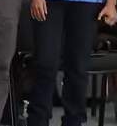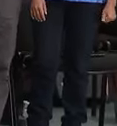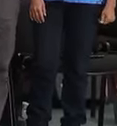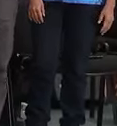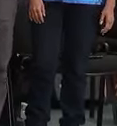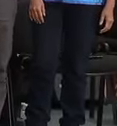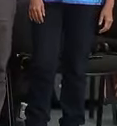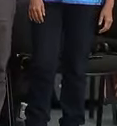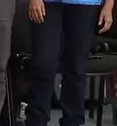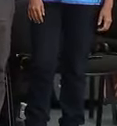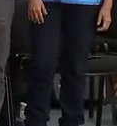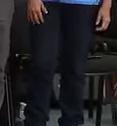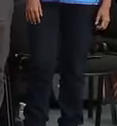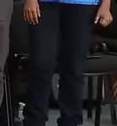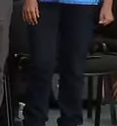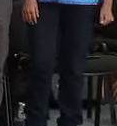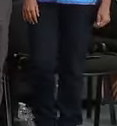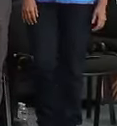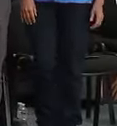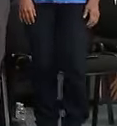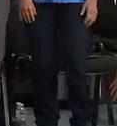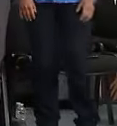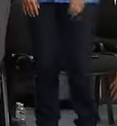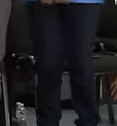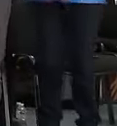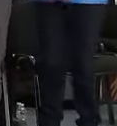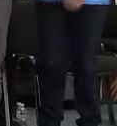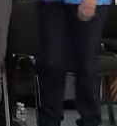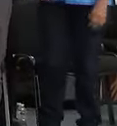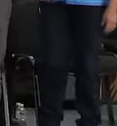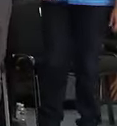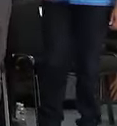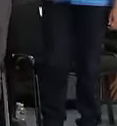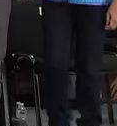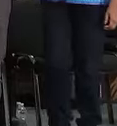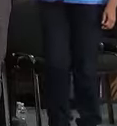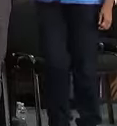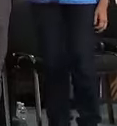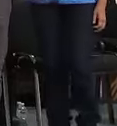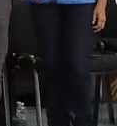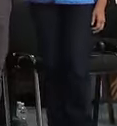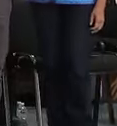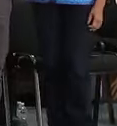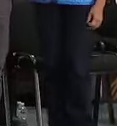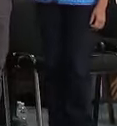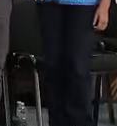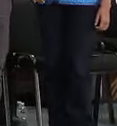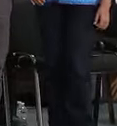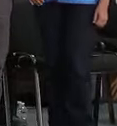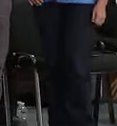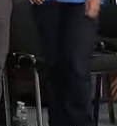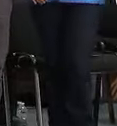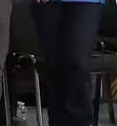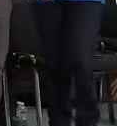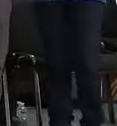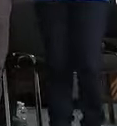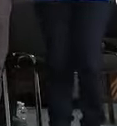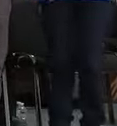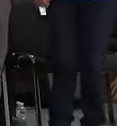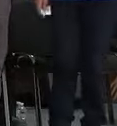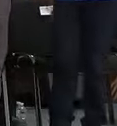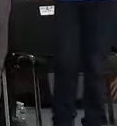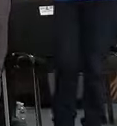Mexicanos, licenciado Andrés Manuel López Obrador, y la presidenta electa, doctora Claudia Sheinbaum Pardo. Reciben el presidente